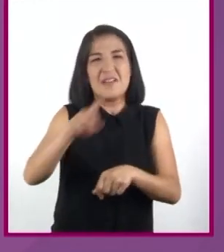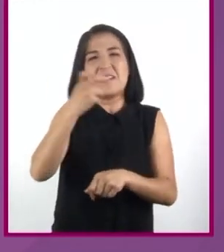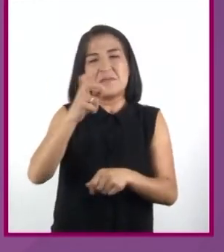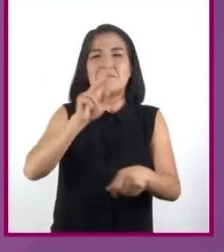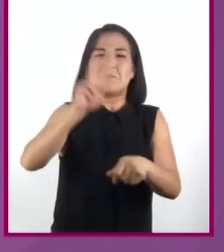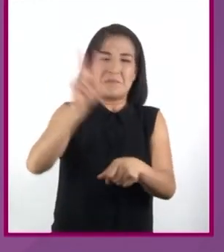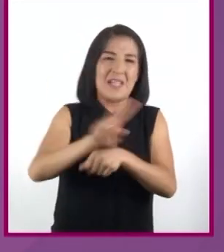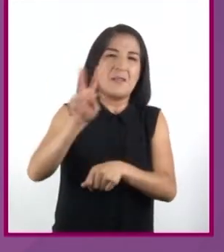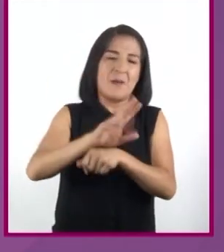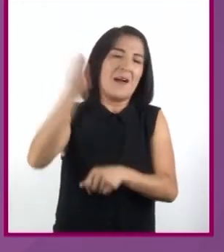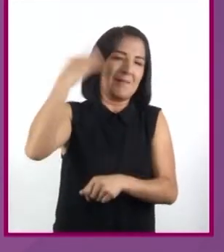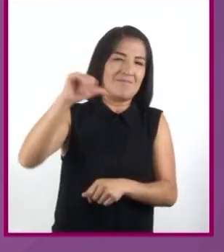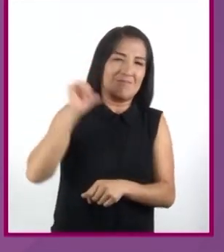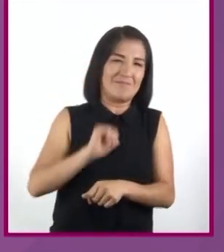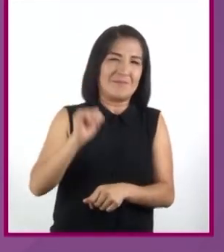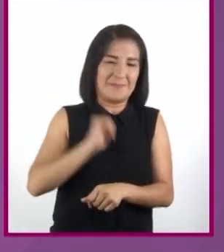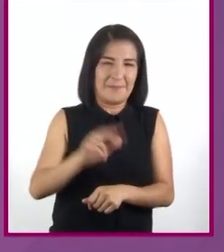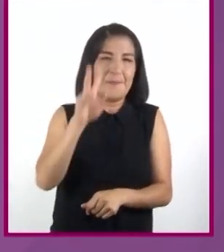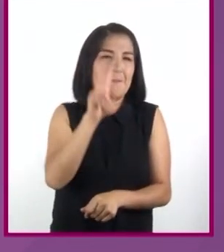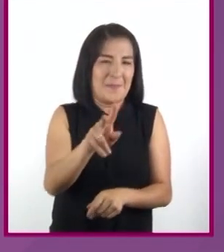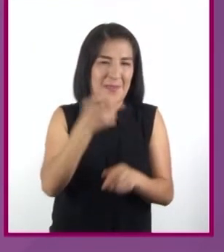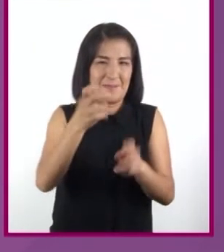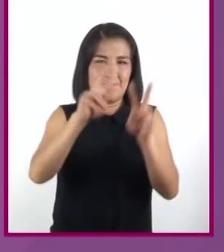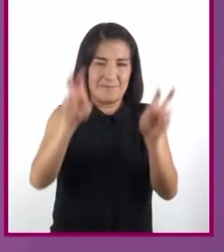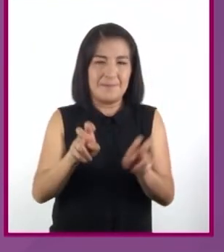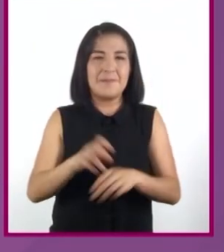época. Escuchen este fragmento.